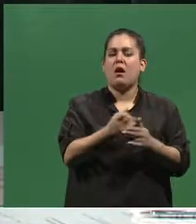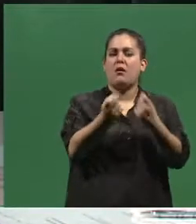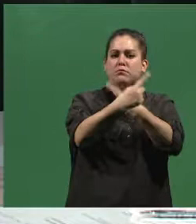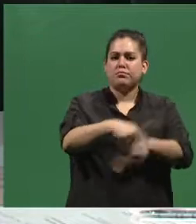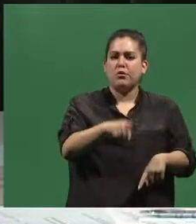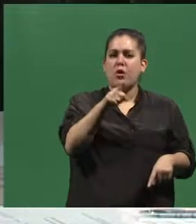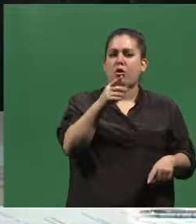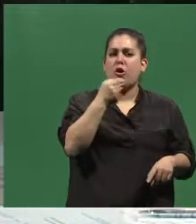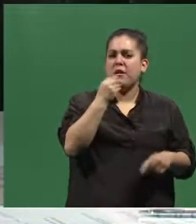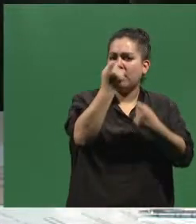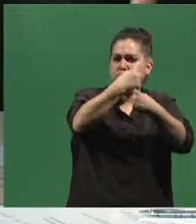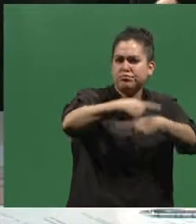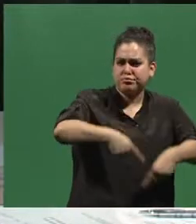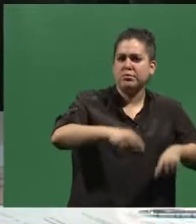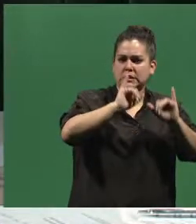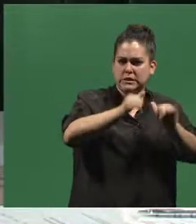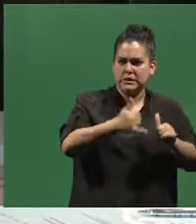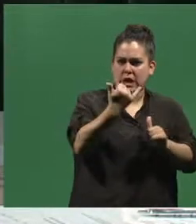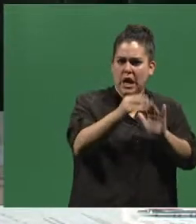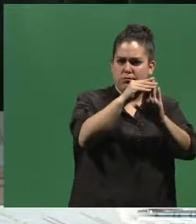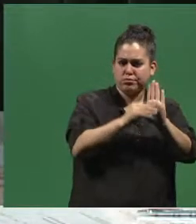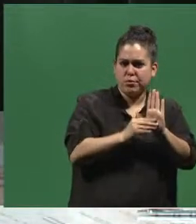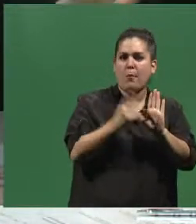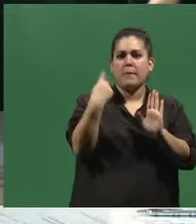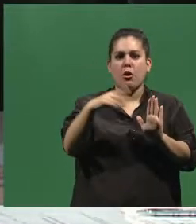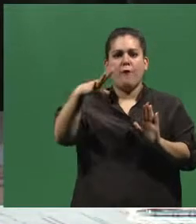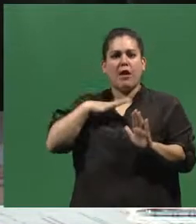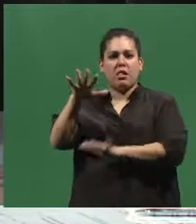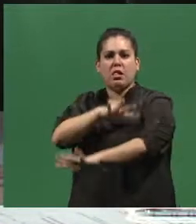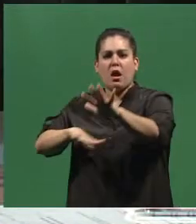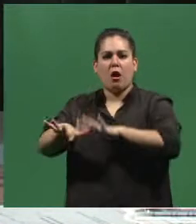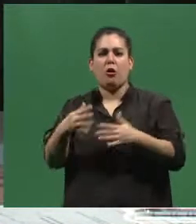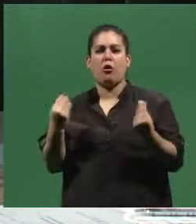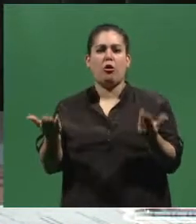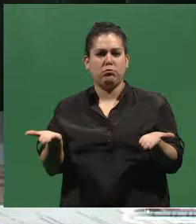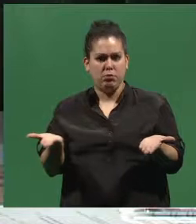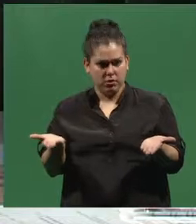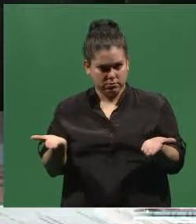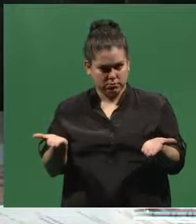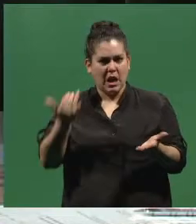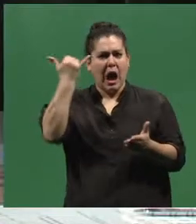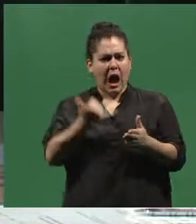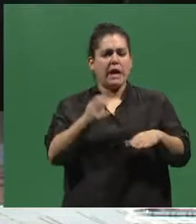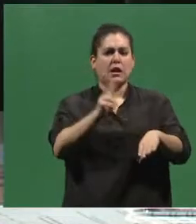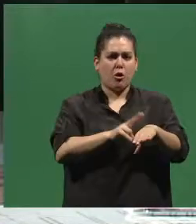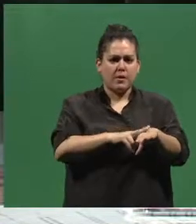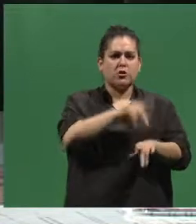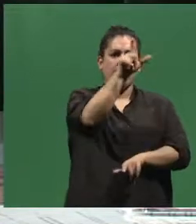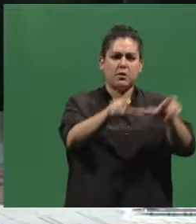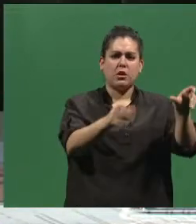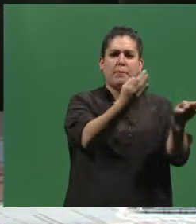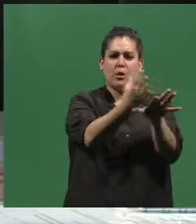oferta, pero no está claramente definido cuáles son los criterios que se van a tener a la hora de armar, digamos, como esas recomendaciones. Y hay expertos que